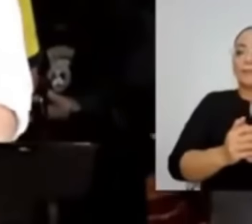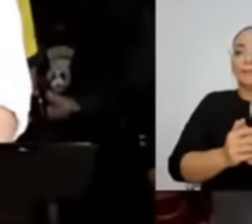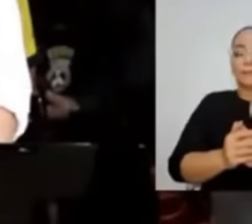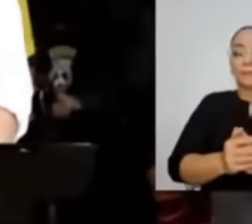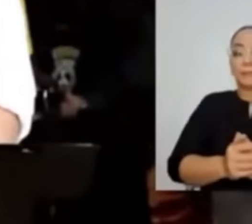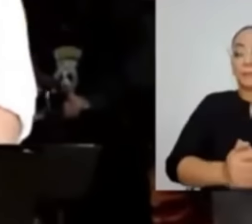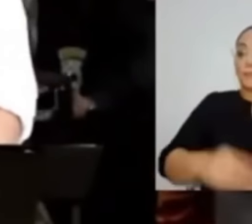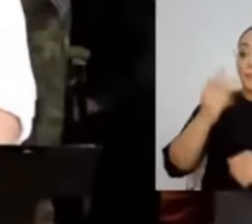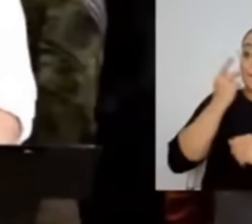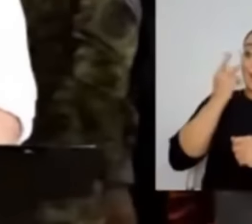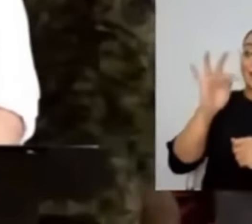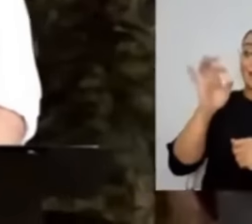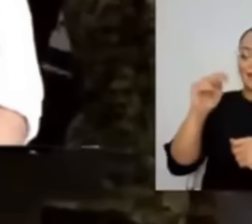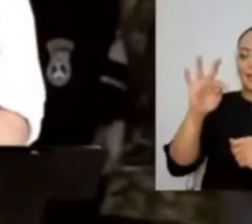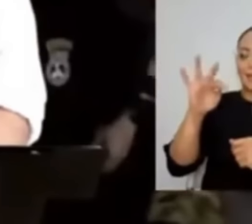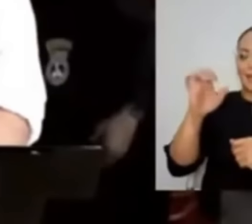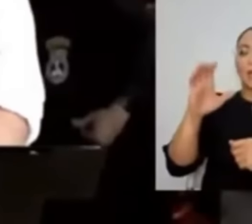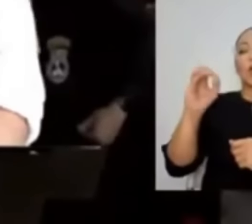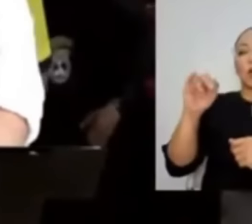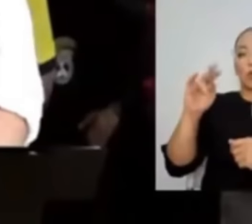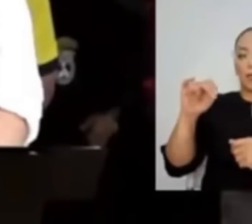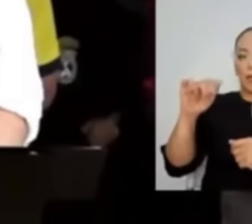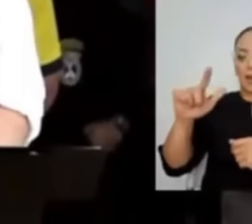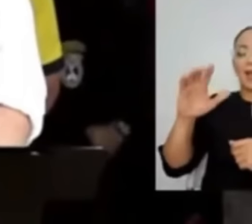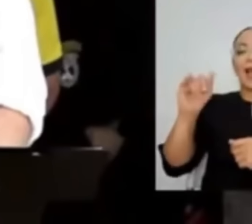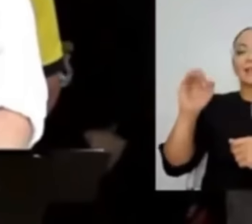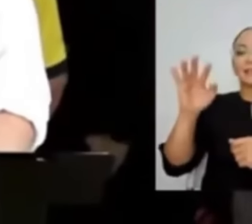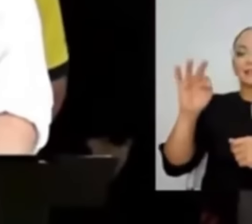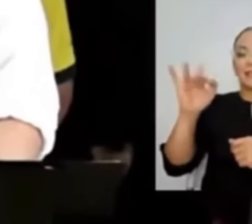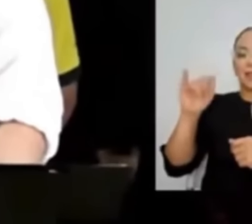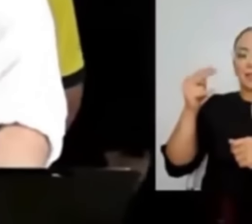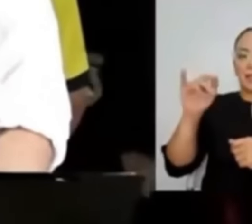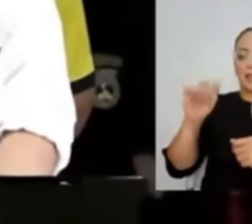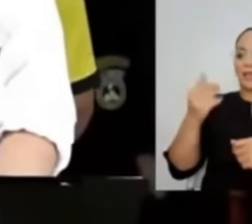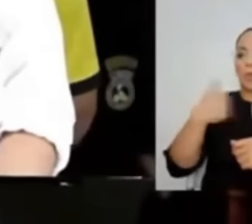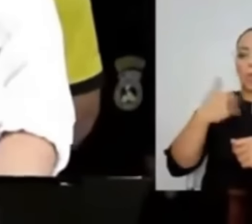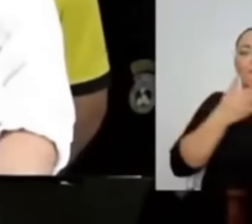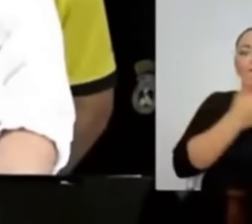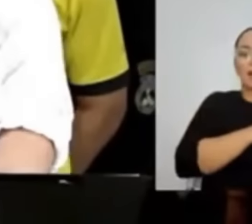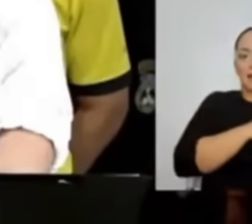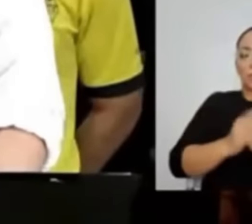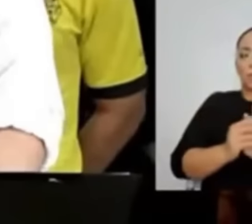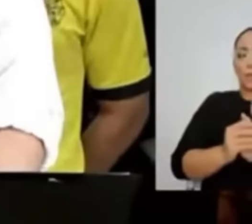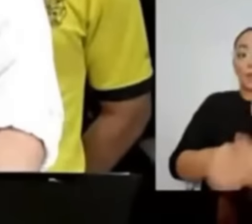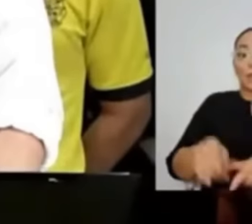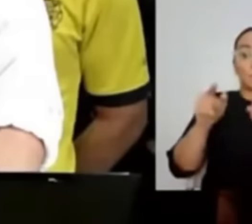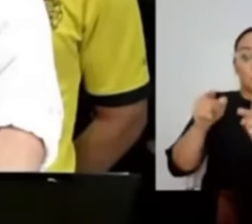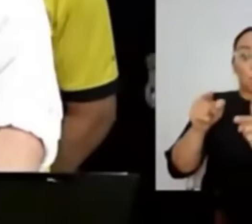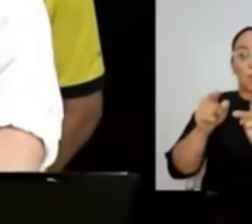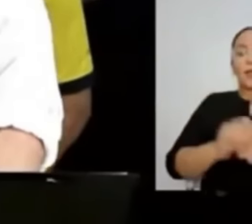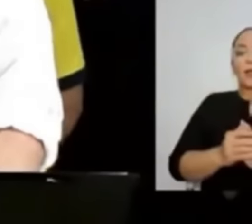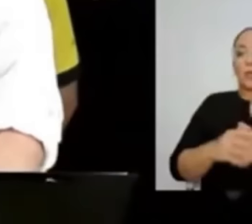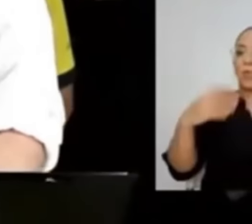el teniente coronel Castañeda, no hay duda, es un hombre valiente porque él ha estado